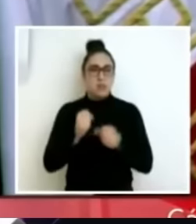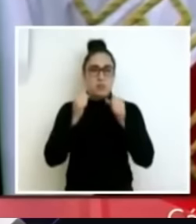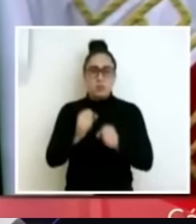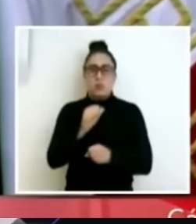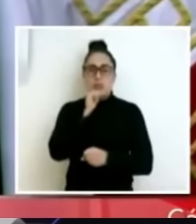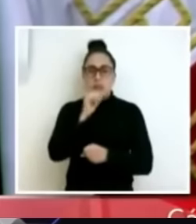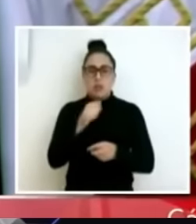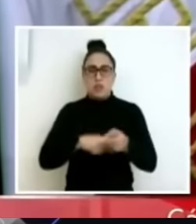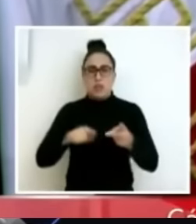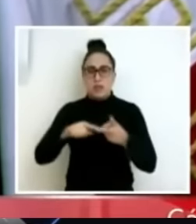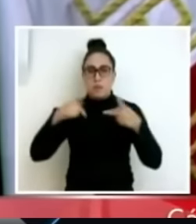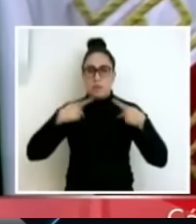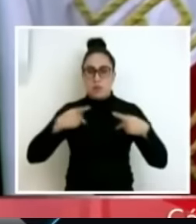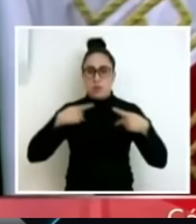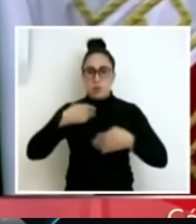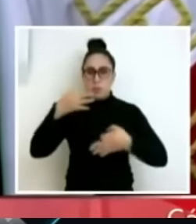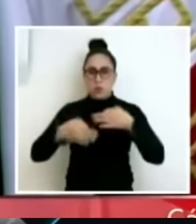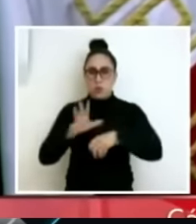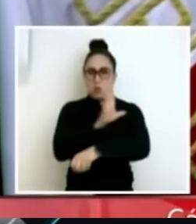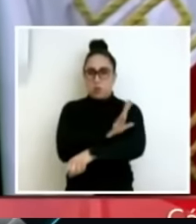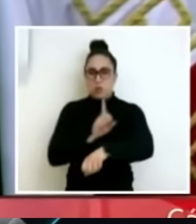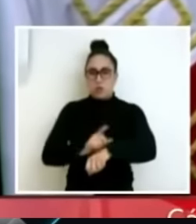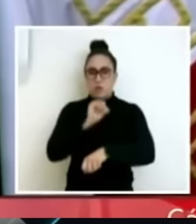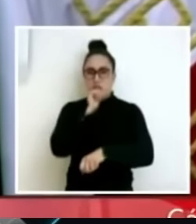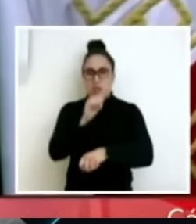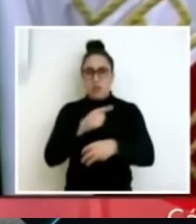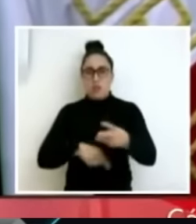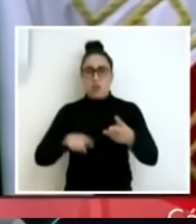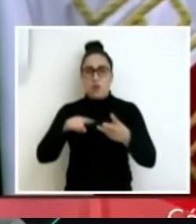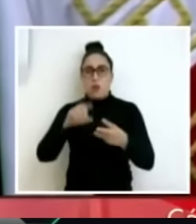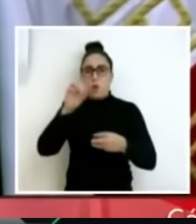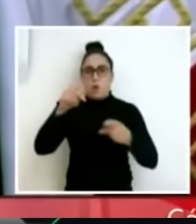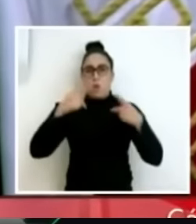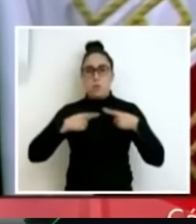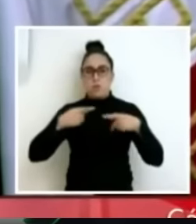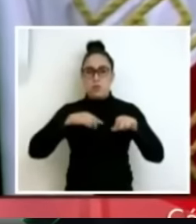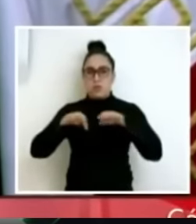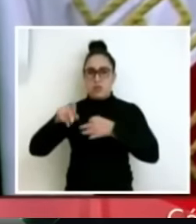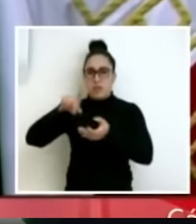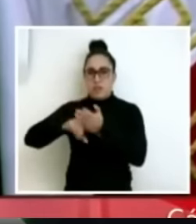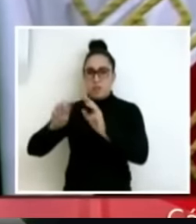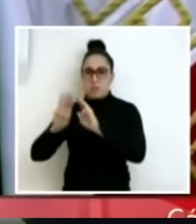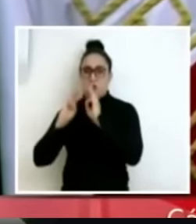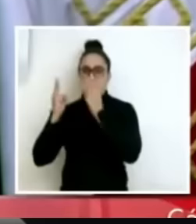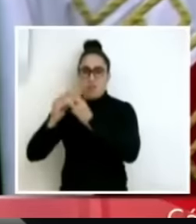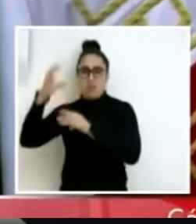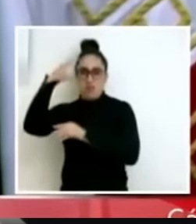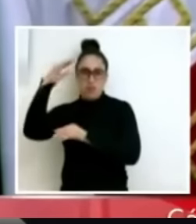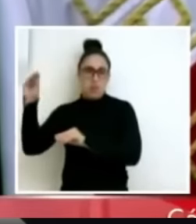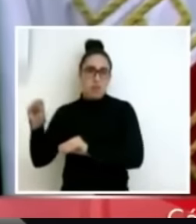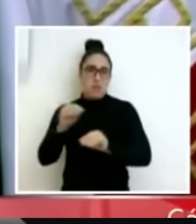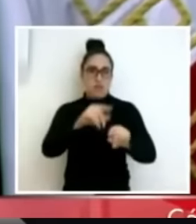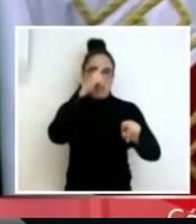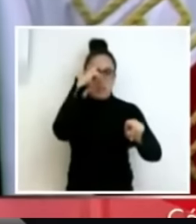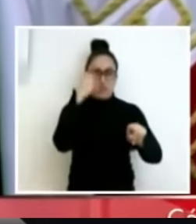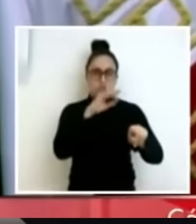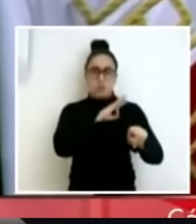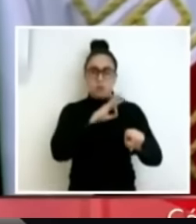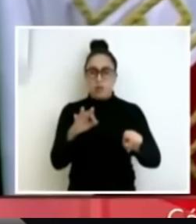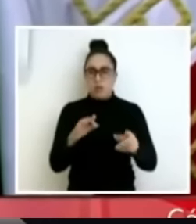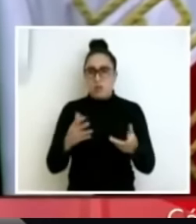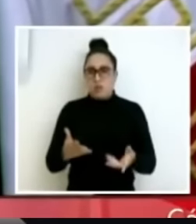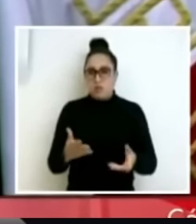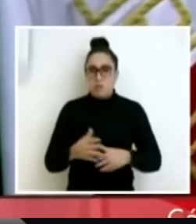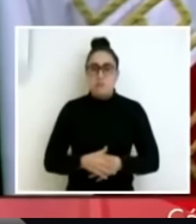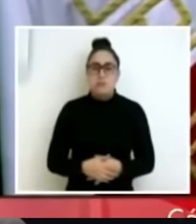van a ser honestos, que no habrá juzgadores decentes. Senadora, le